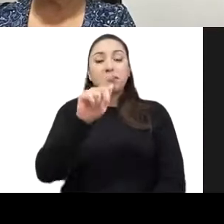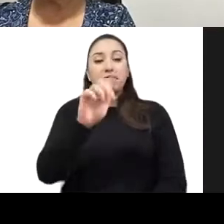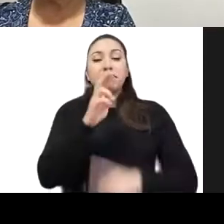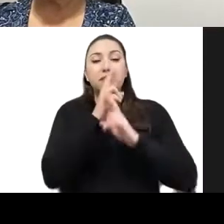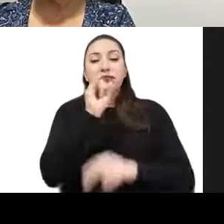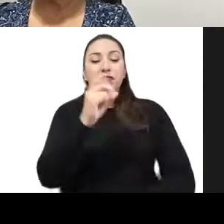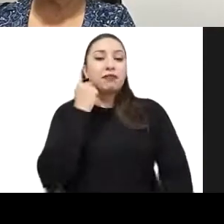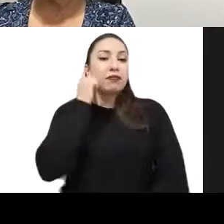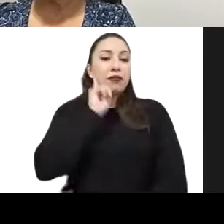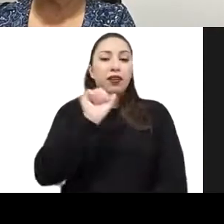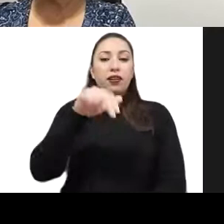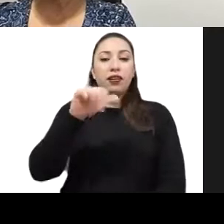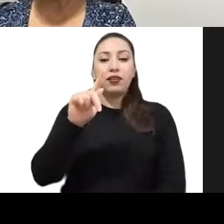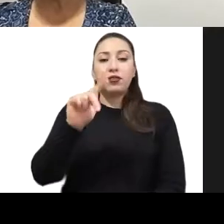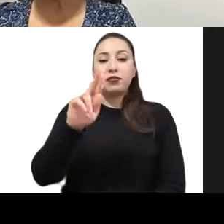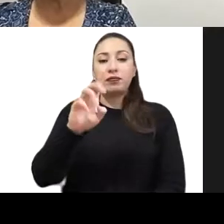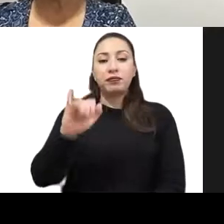Trejo.